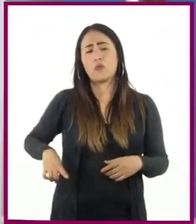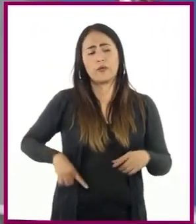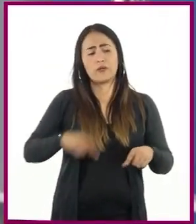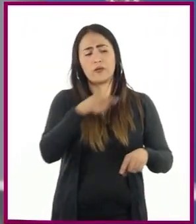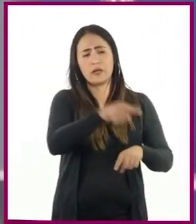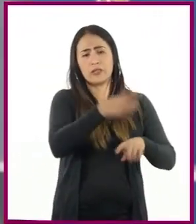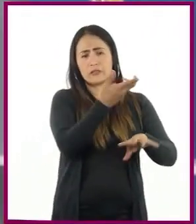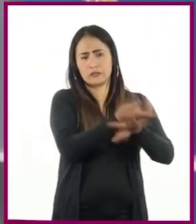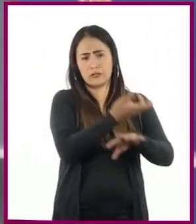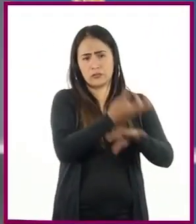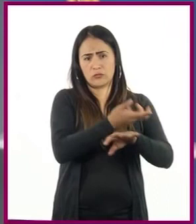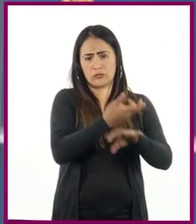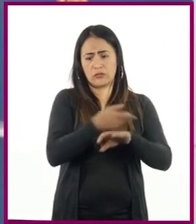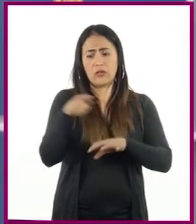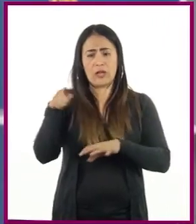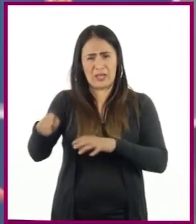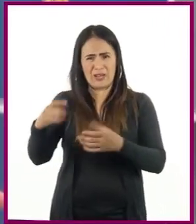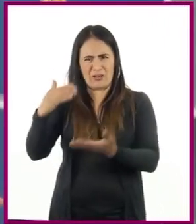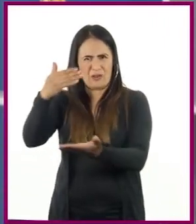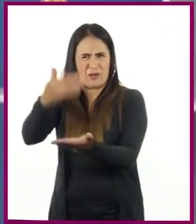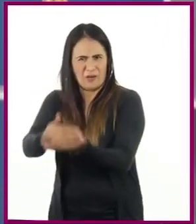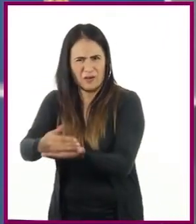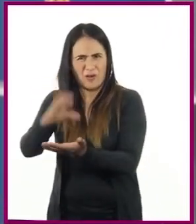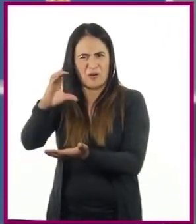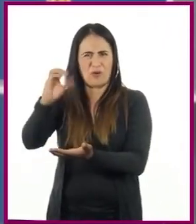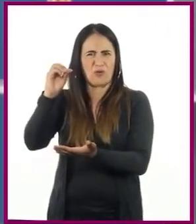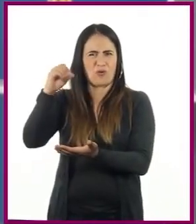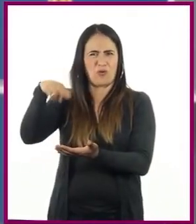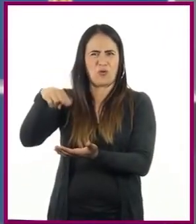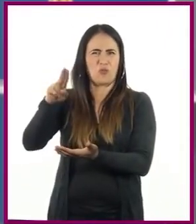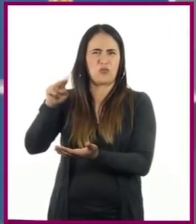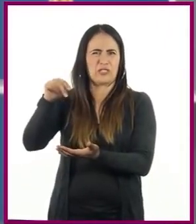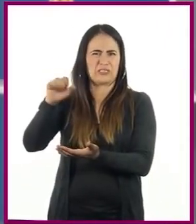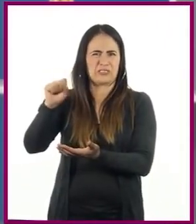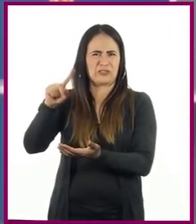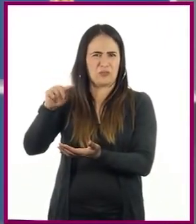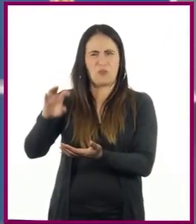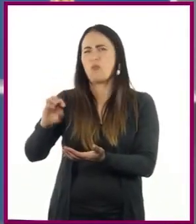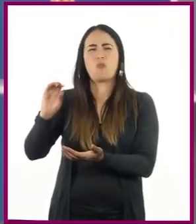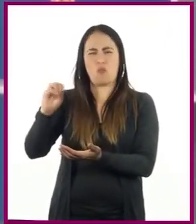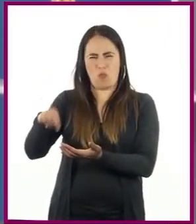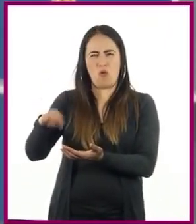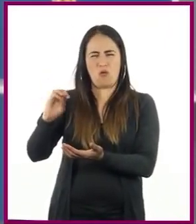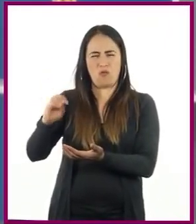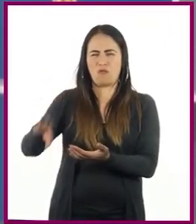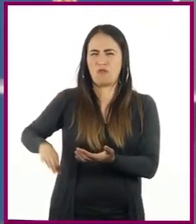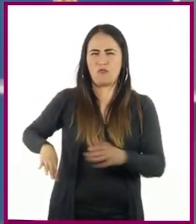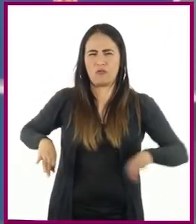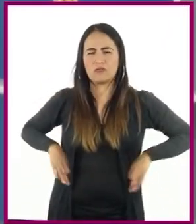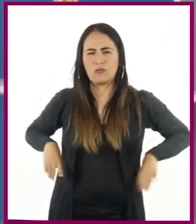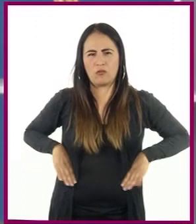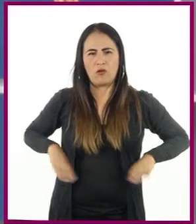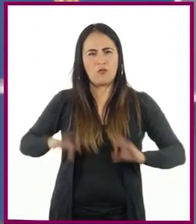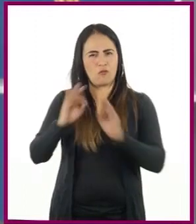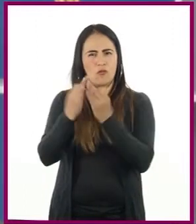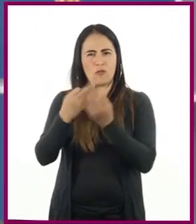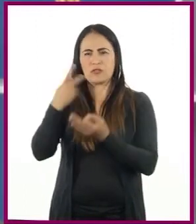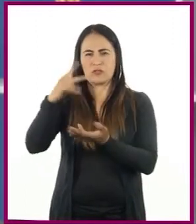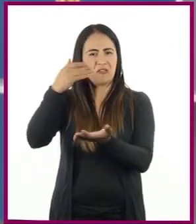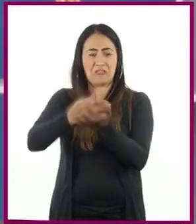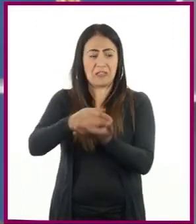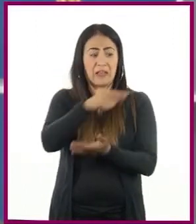de detener el avance del comunismo había perdido todo sentido ante su inminente derrota. En el año